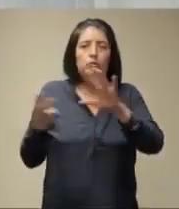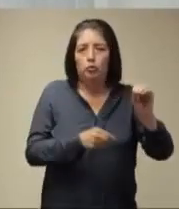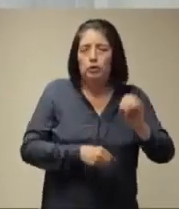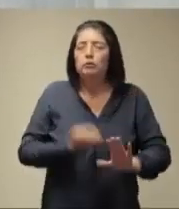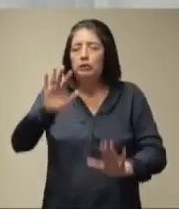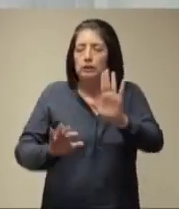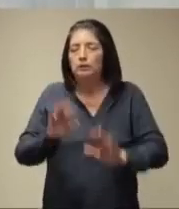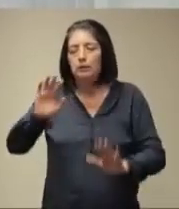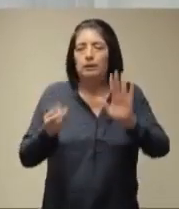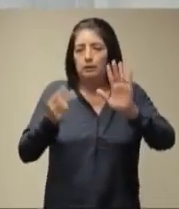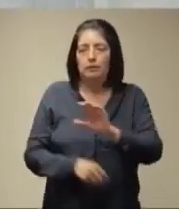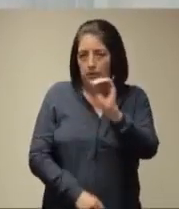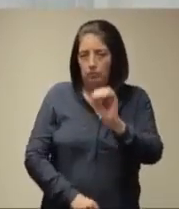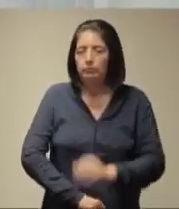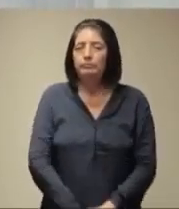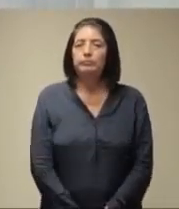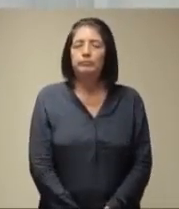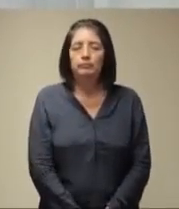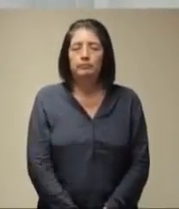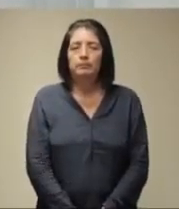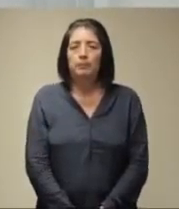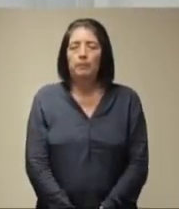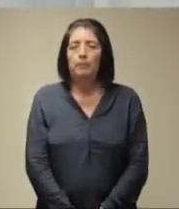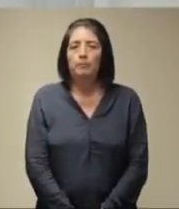0800 15 170.